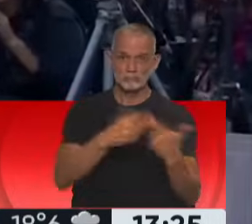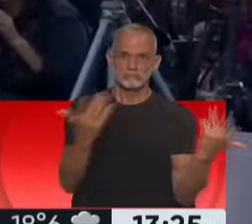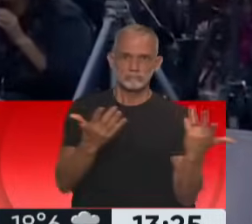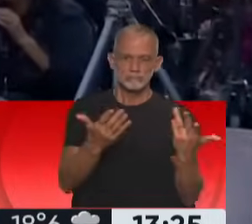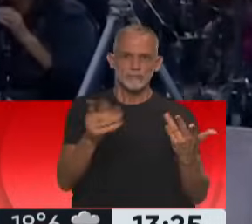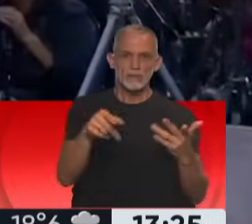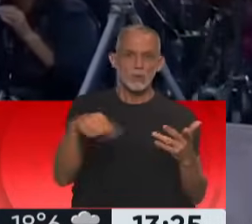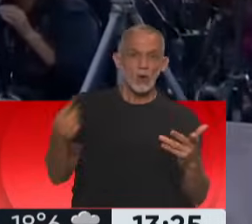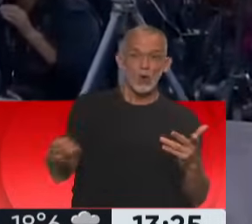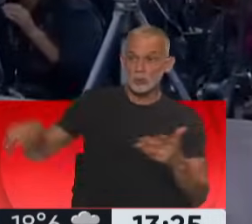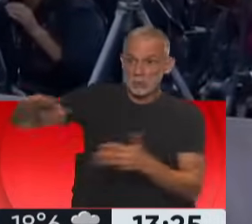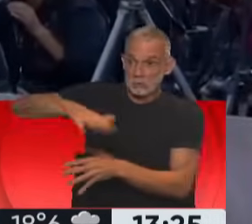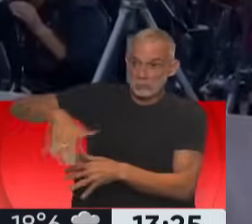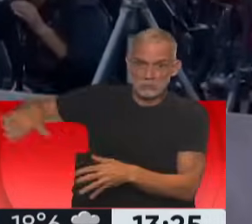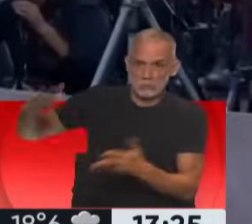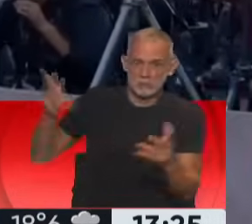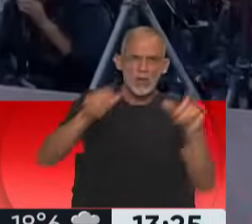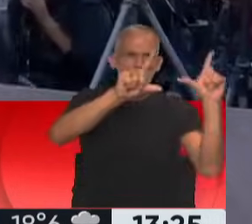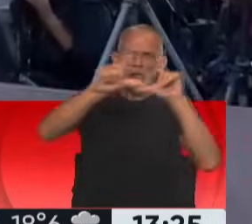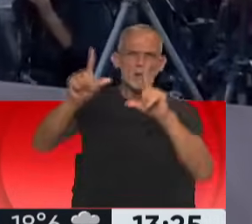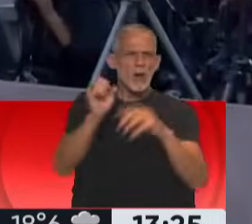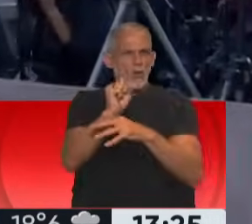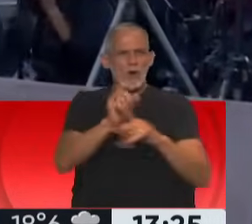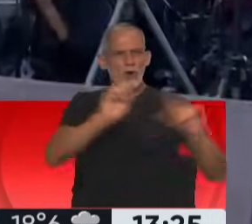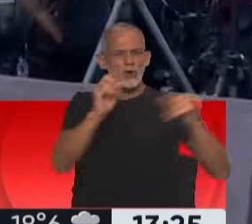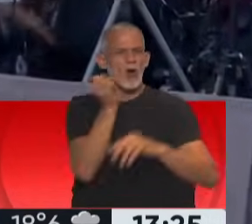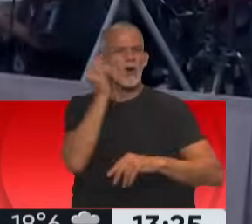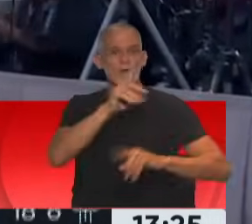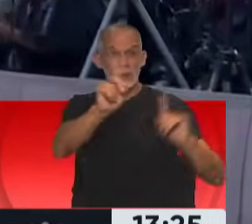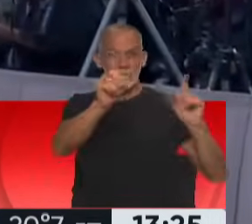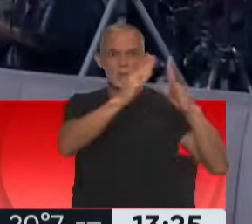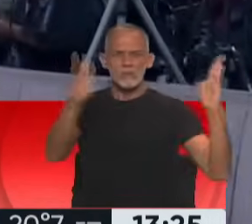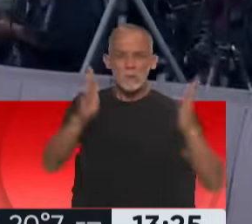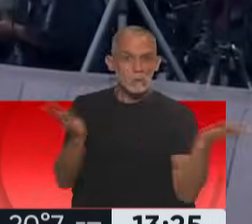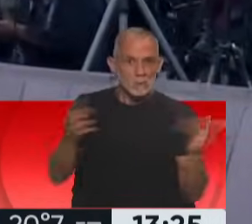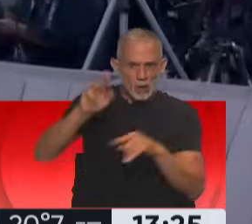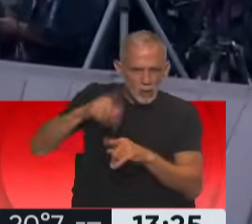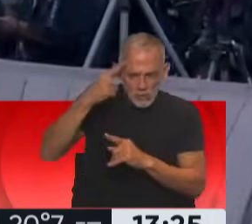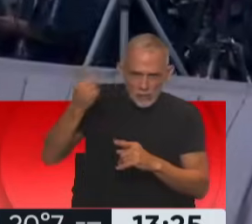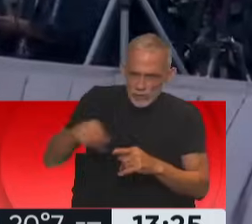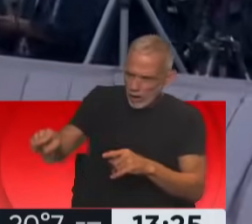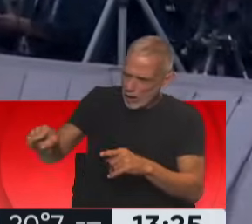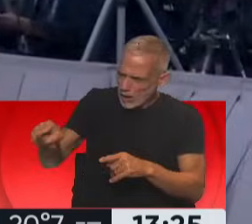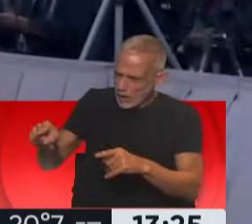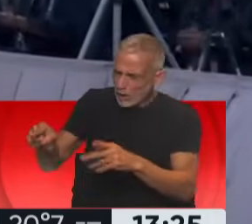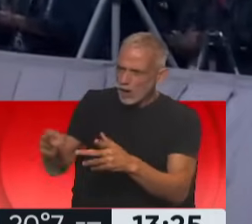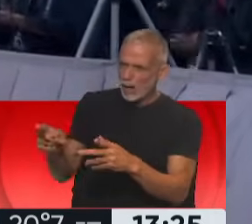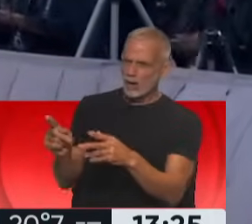Y aparece uno que no estaba en los planes de nadie, y empieza a